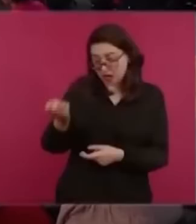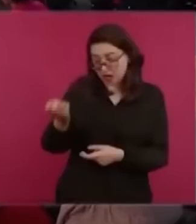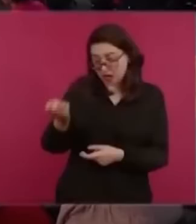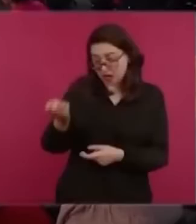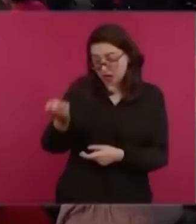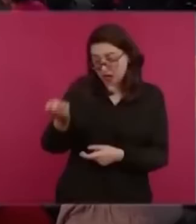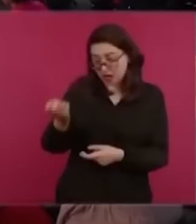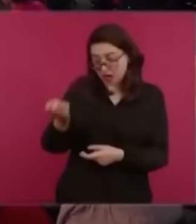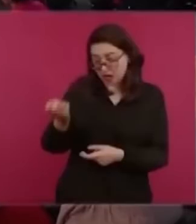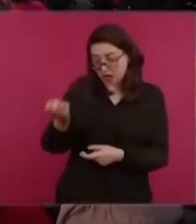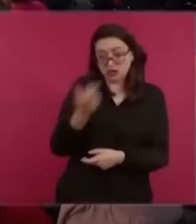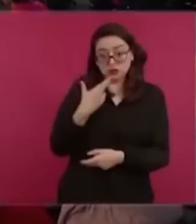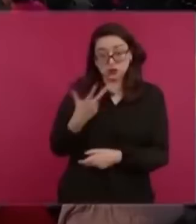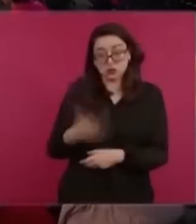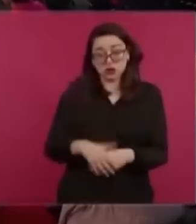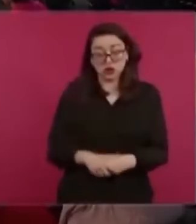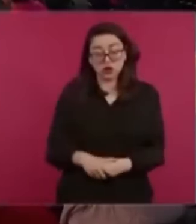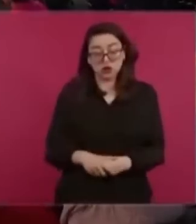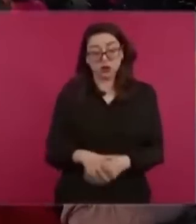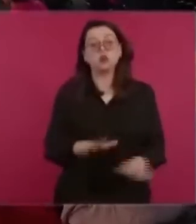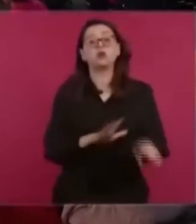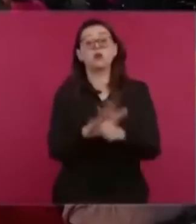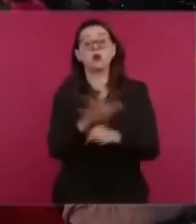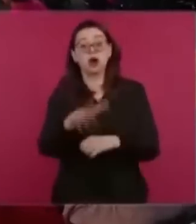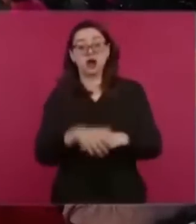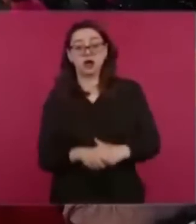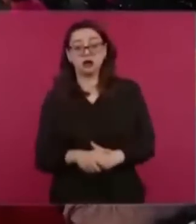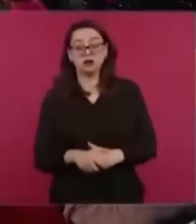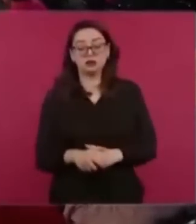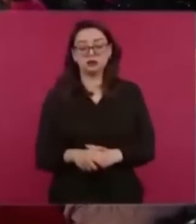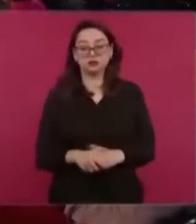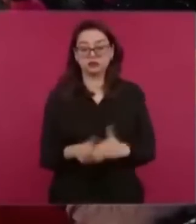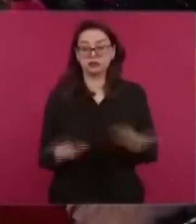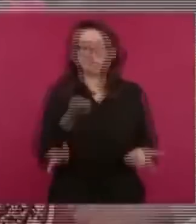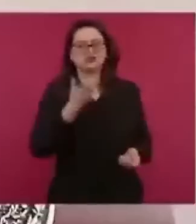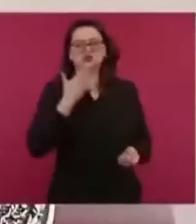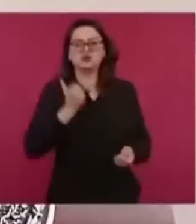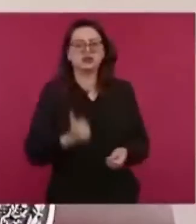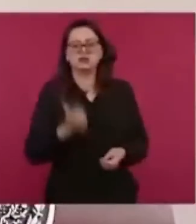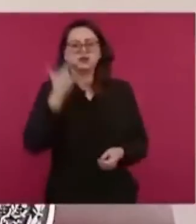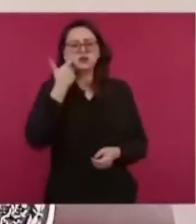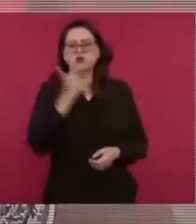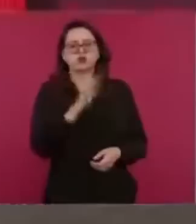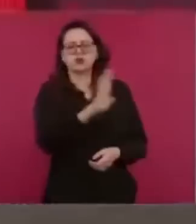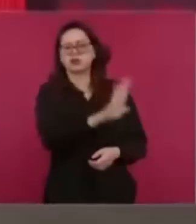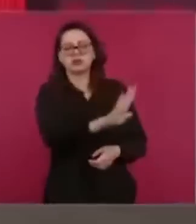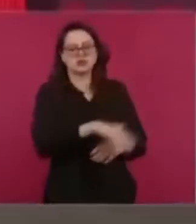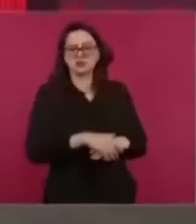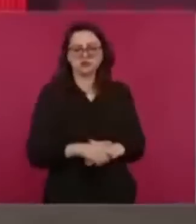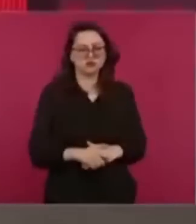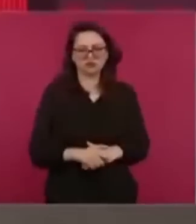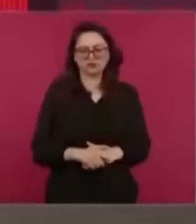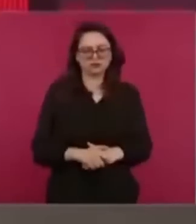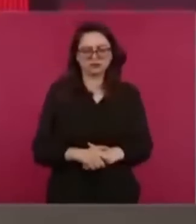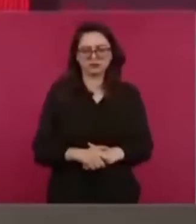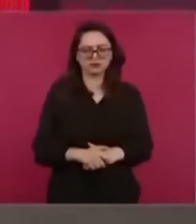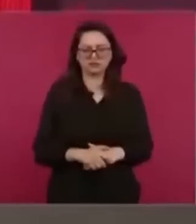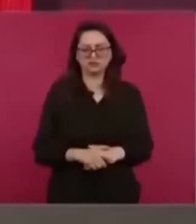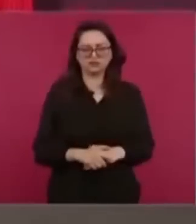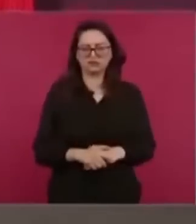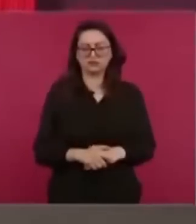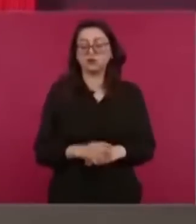sobre el tema de la crisis migratoria ofrecer dar más amor pues eso es lo que queremos